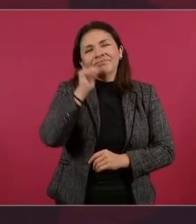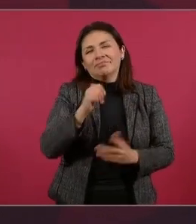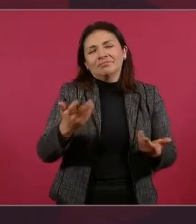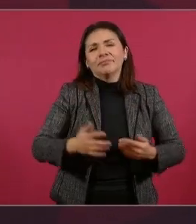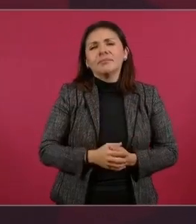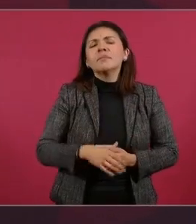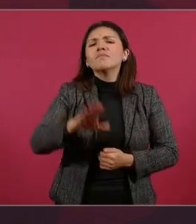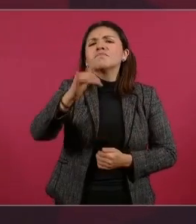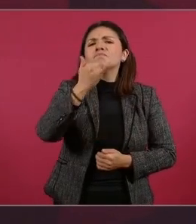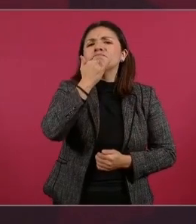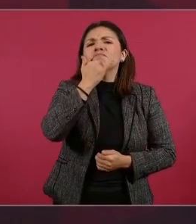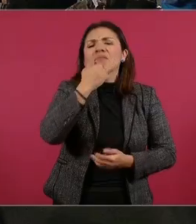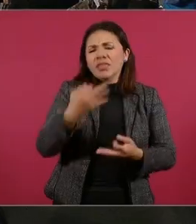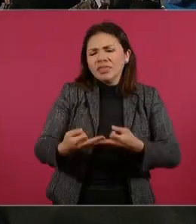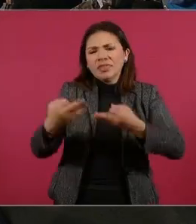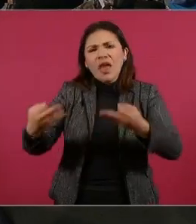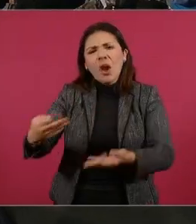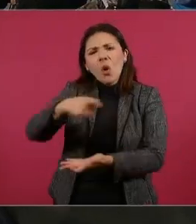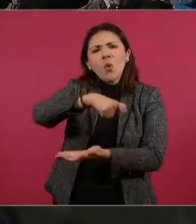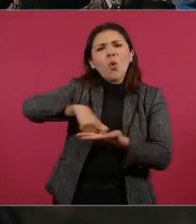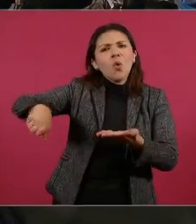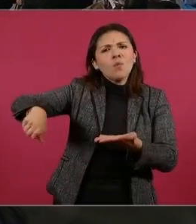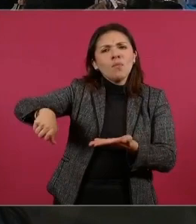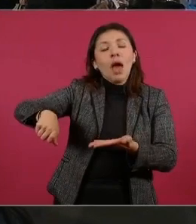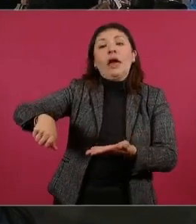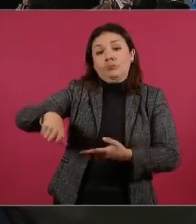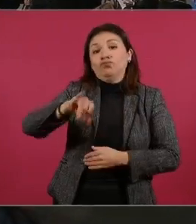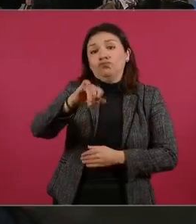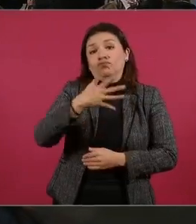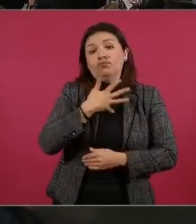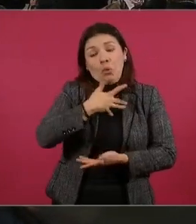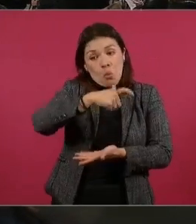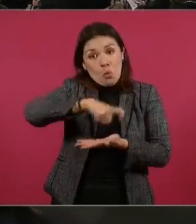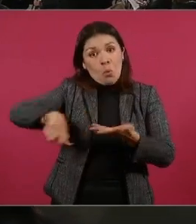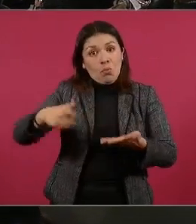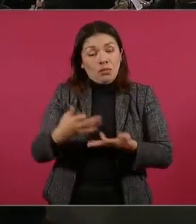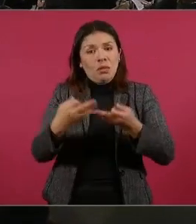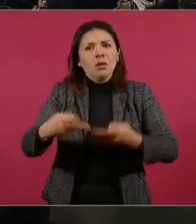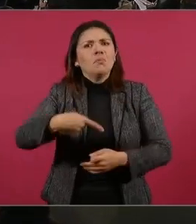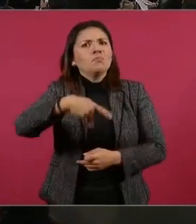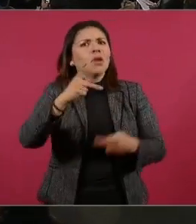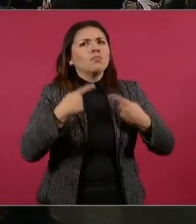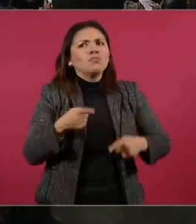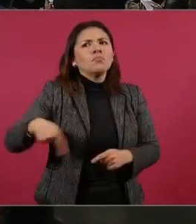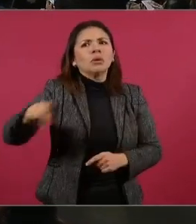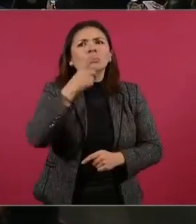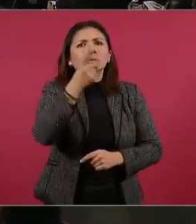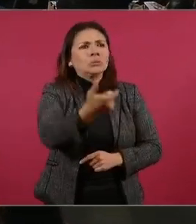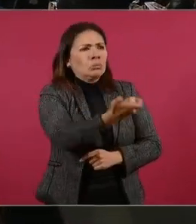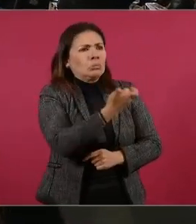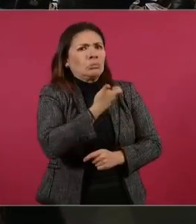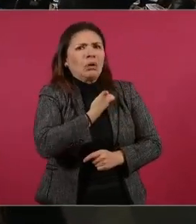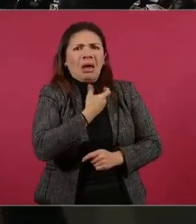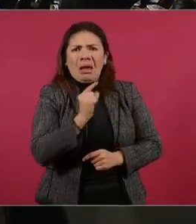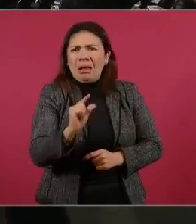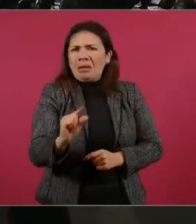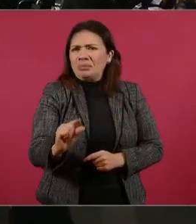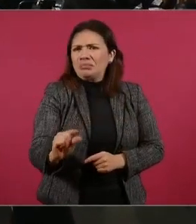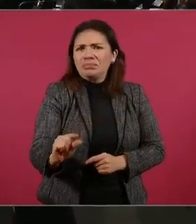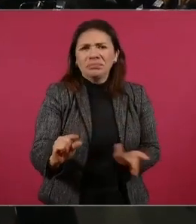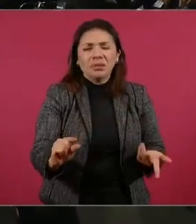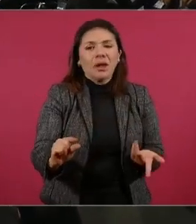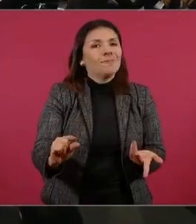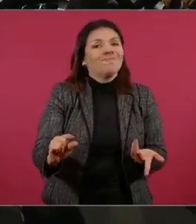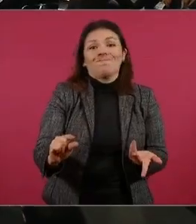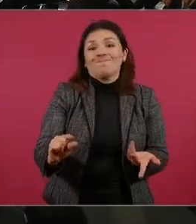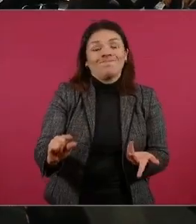y la compra de la tierra presidente y se está comprando la tierra pero la gente dice que les están comprando a precios no